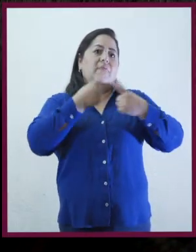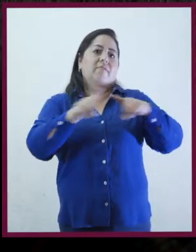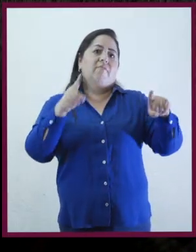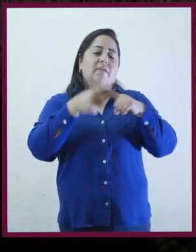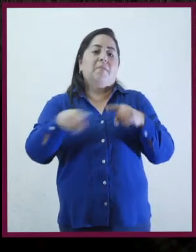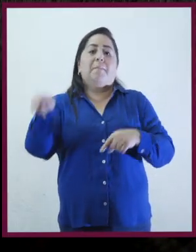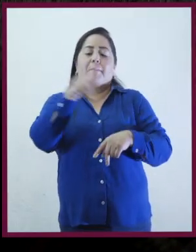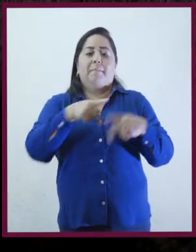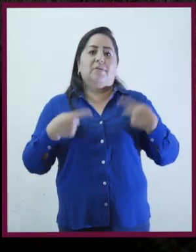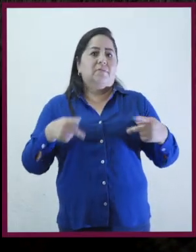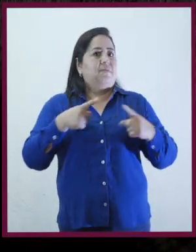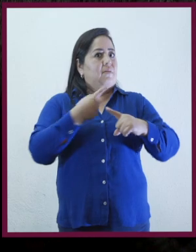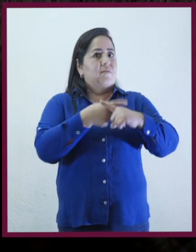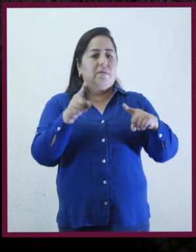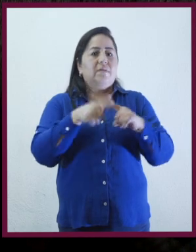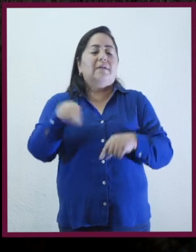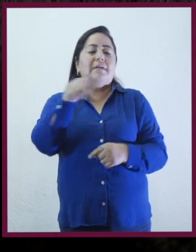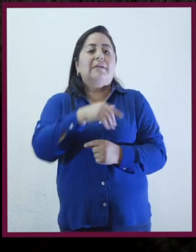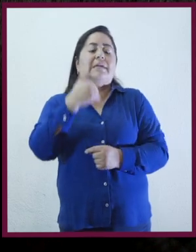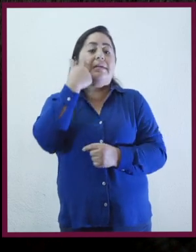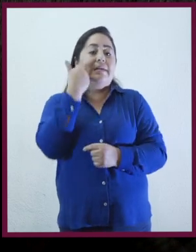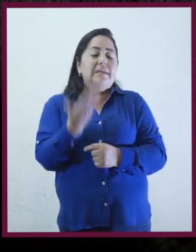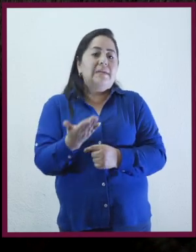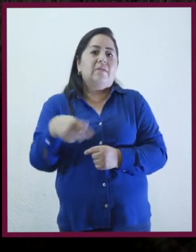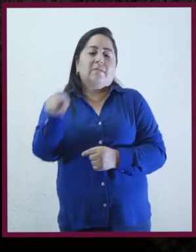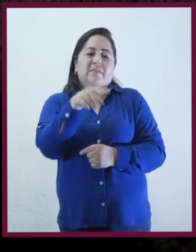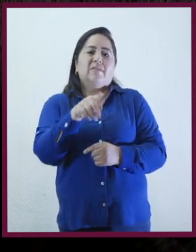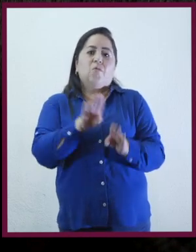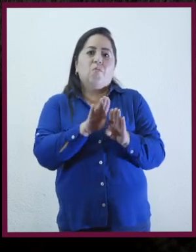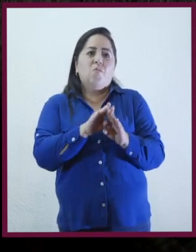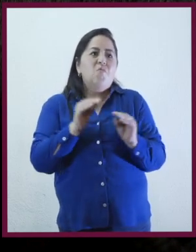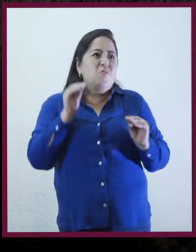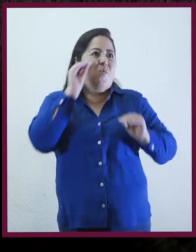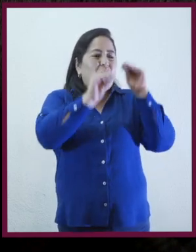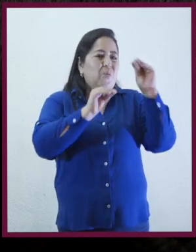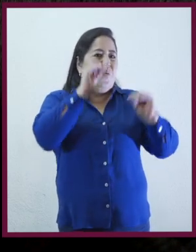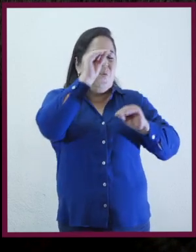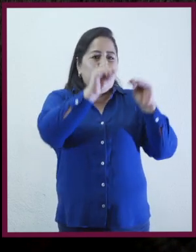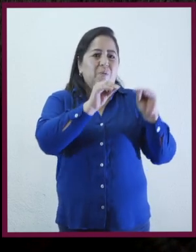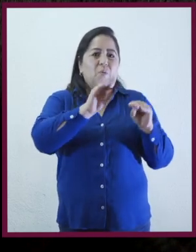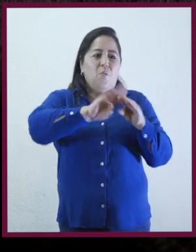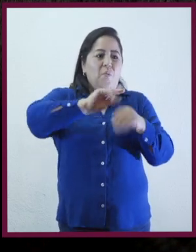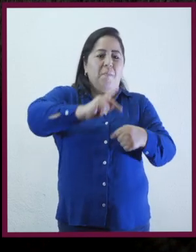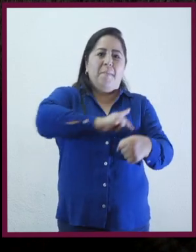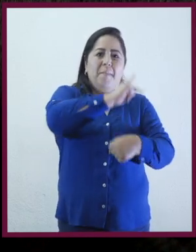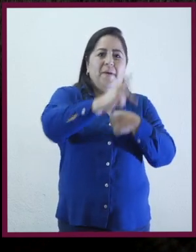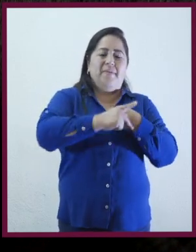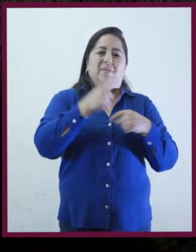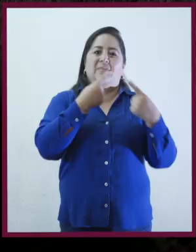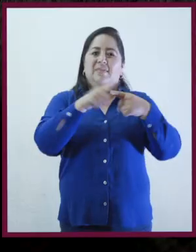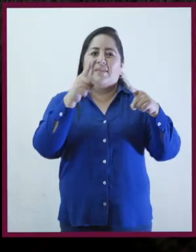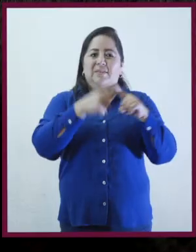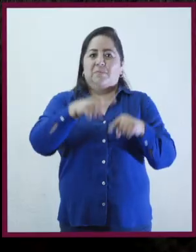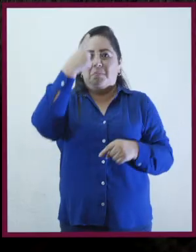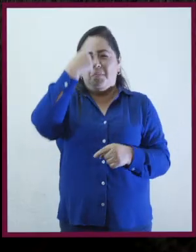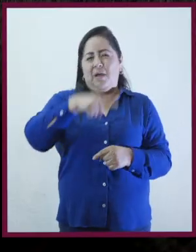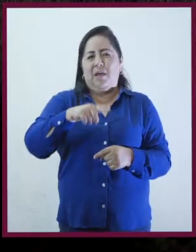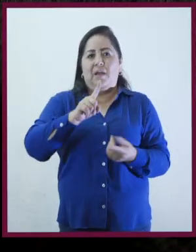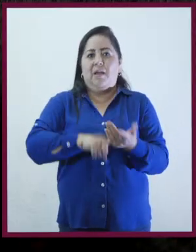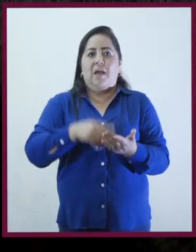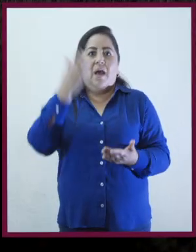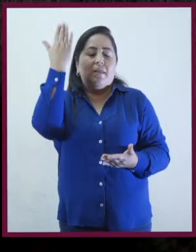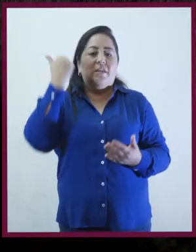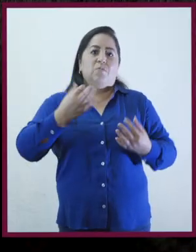sea, personajes distintos que querían construir países distintos, ¿no? Para los que era muy,